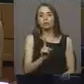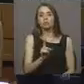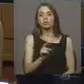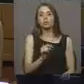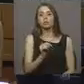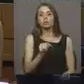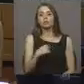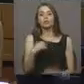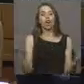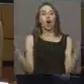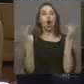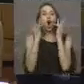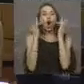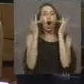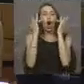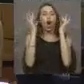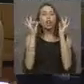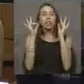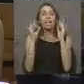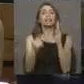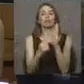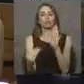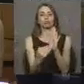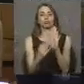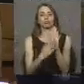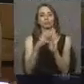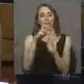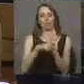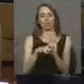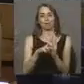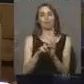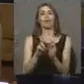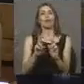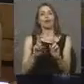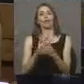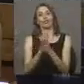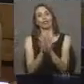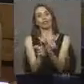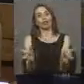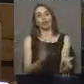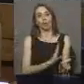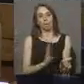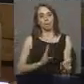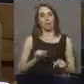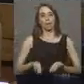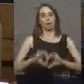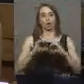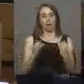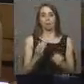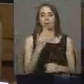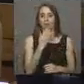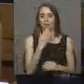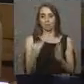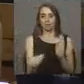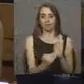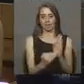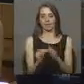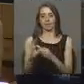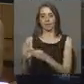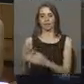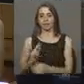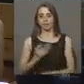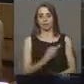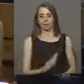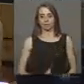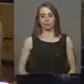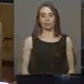muy contento a esta iniciativa y espero que todos los integrantes, los miembros integrantes de esta Cámara así lo hagan. Gracias, señor Presidente,